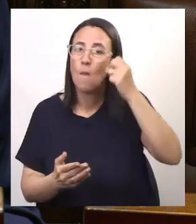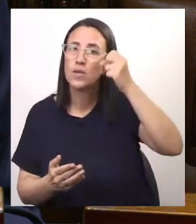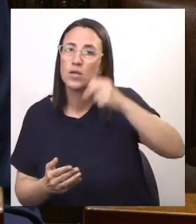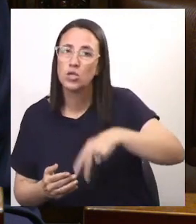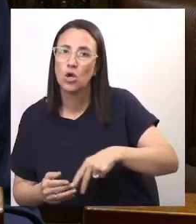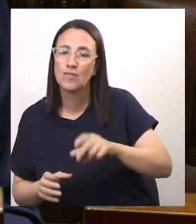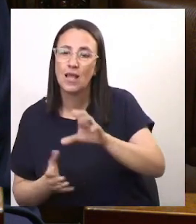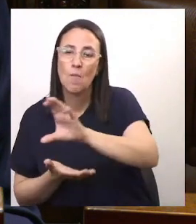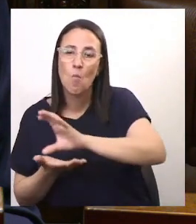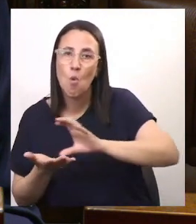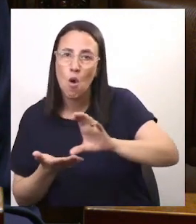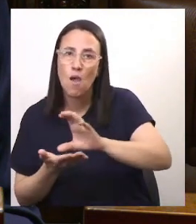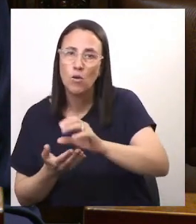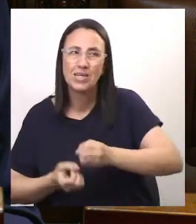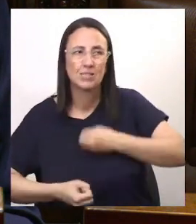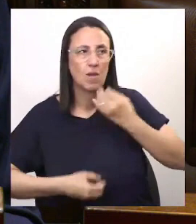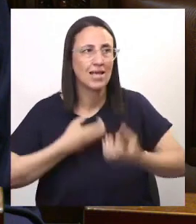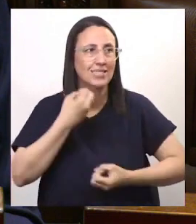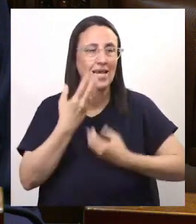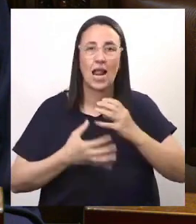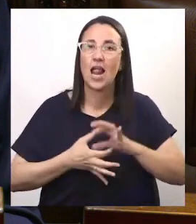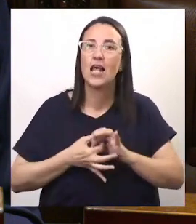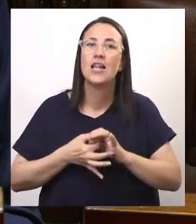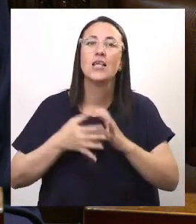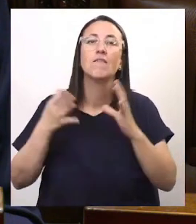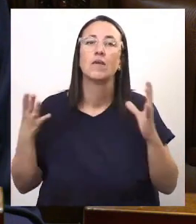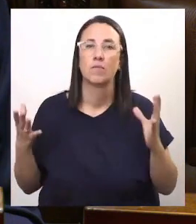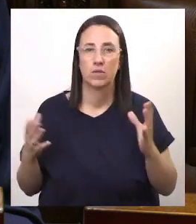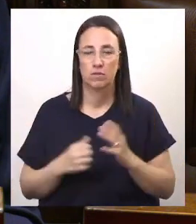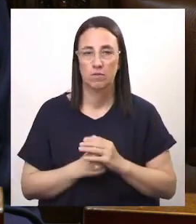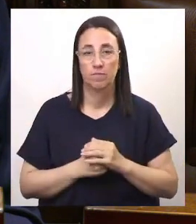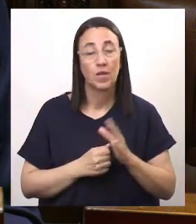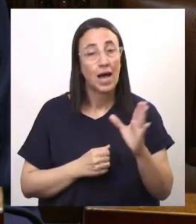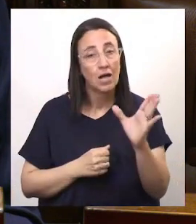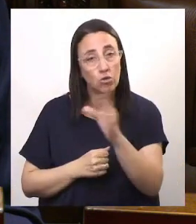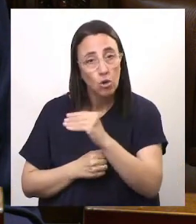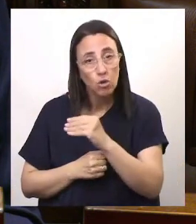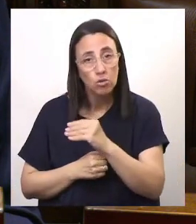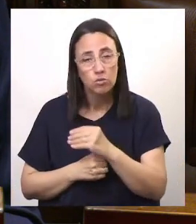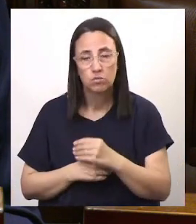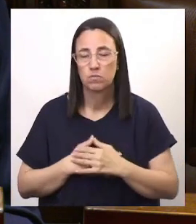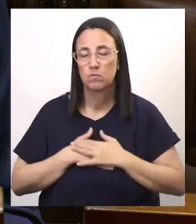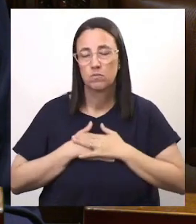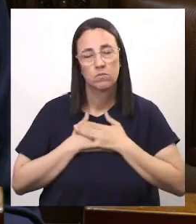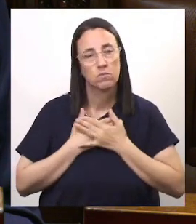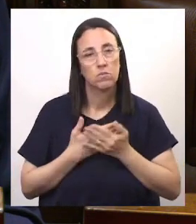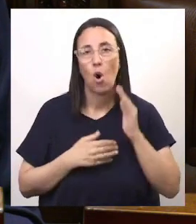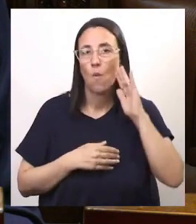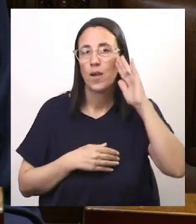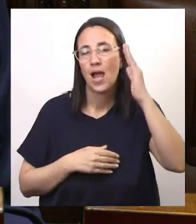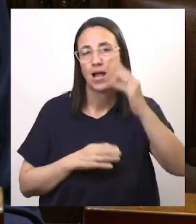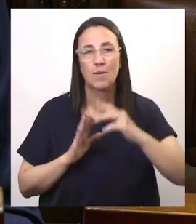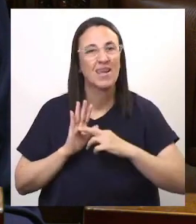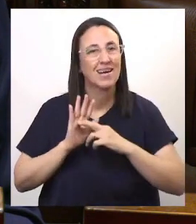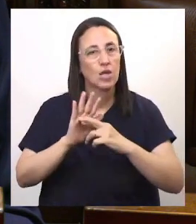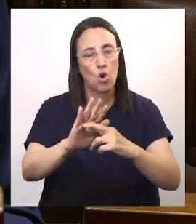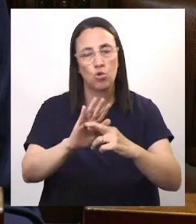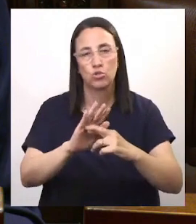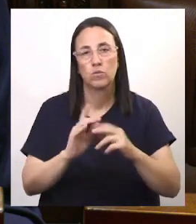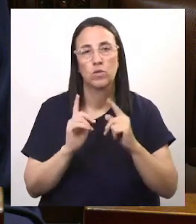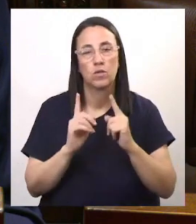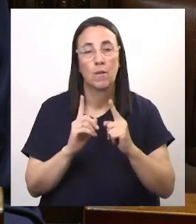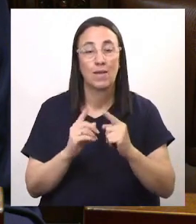expresara con la más absoluta libertad. A todos ellos, mi sincero homenaje, mi reconocimiento, y a